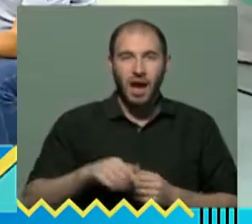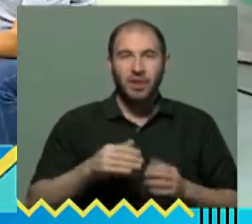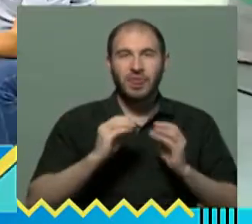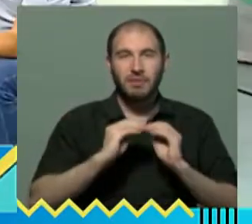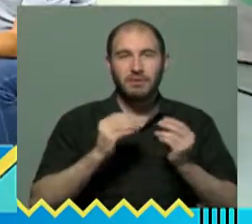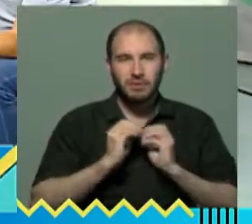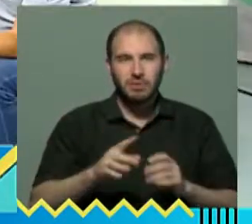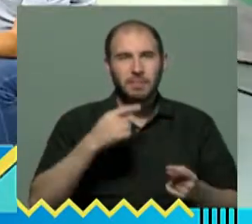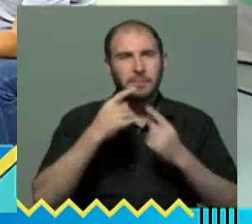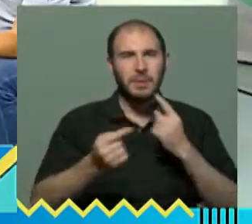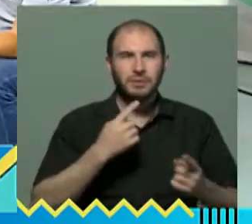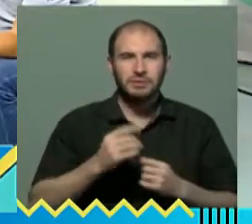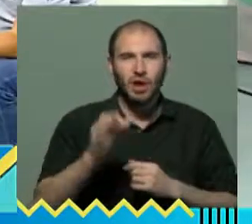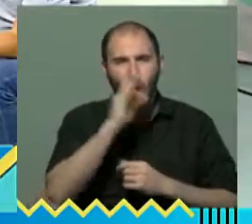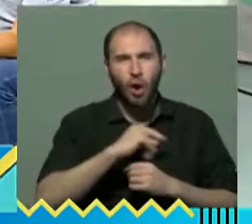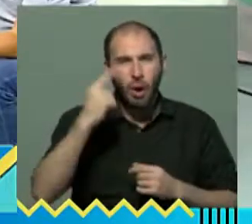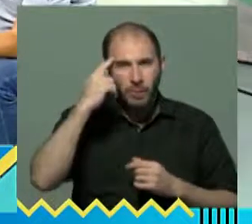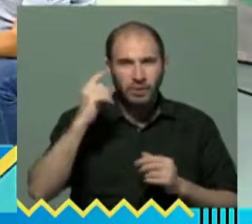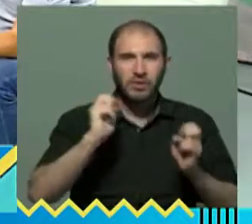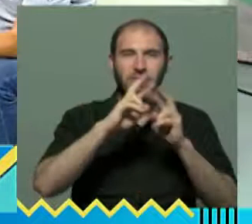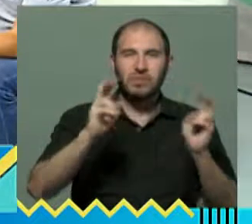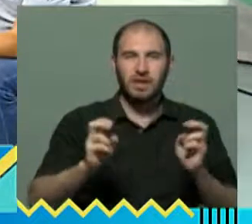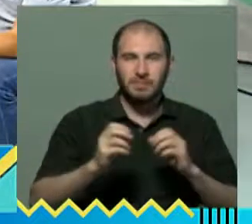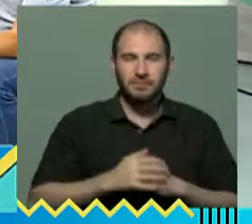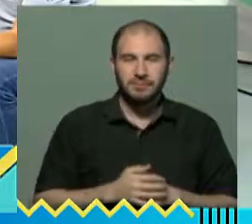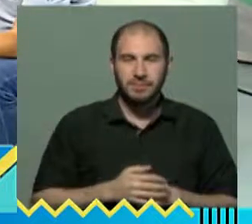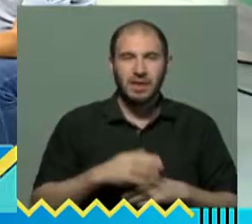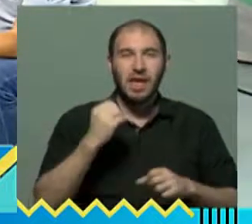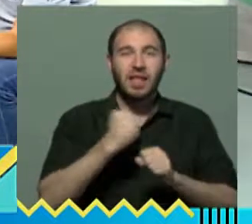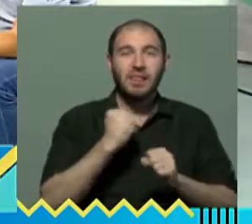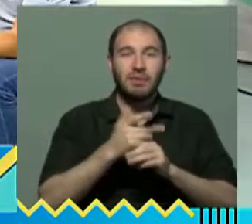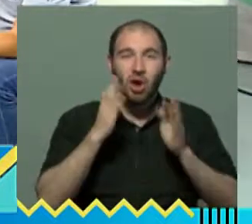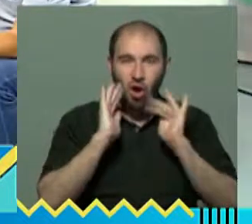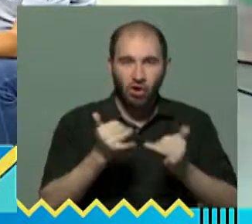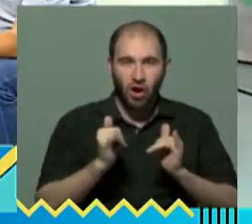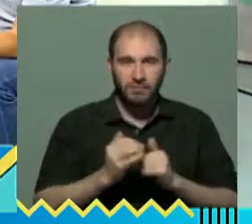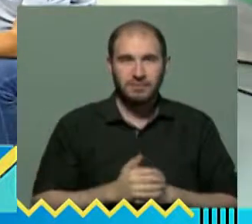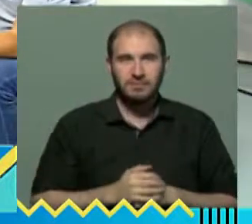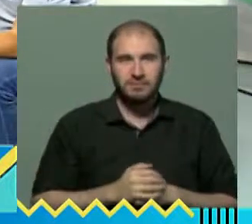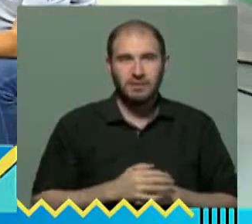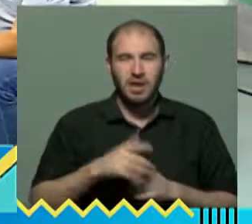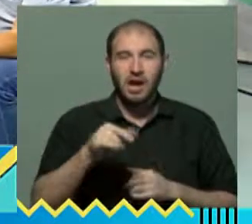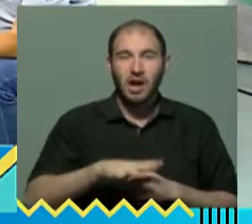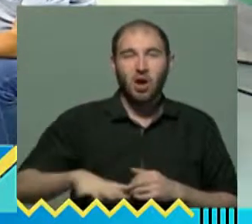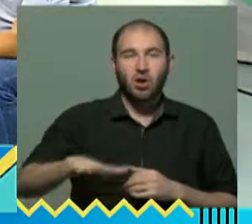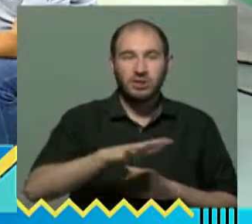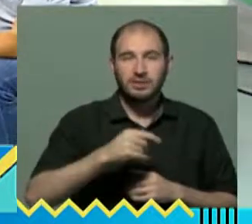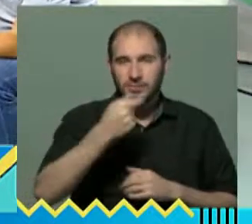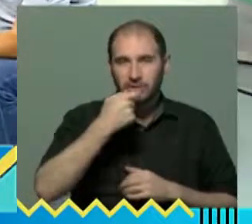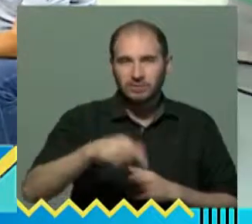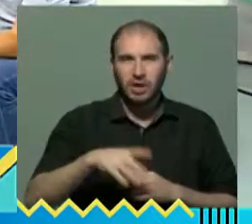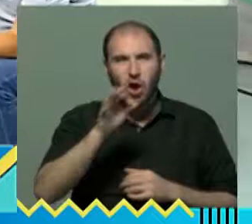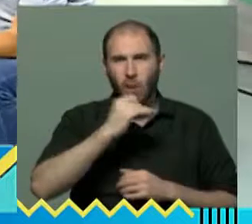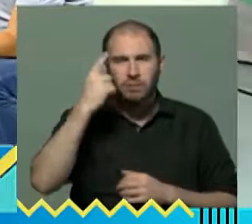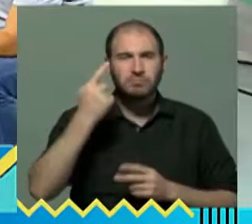debate y quiero consultarles qué opinan ustedes acerca de el empleo joven, y vamos a llevarlo al contexto de Mendoza. ¿Qué